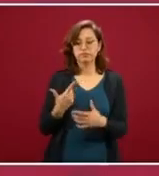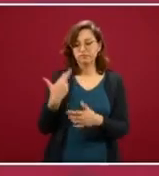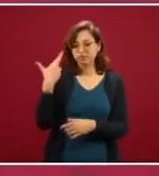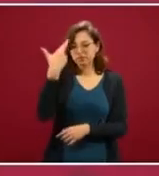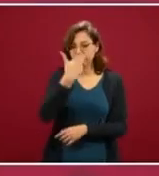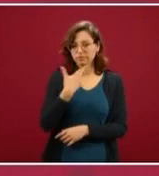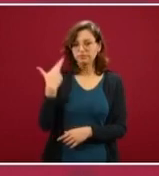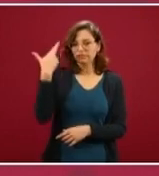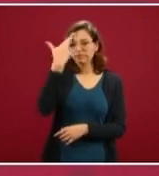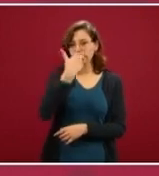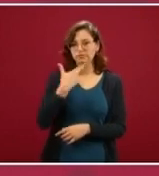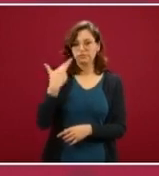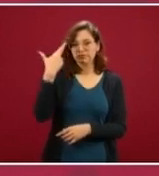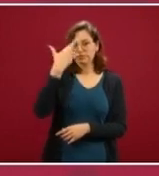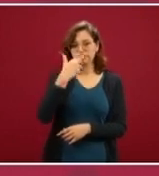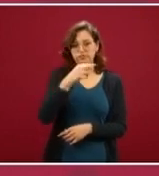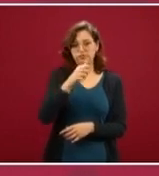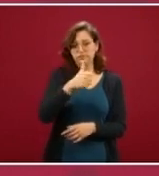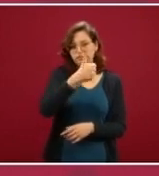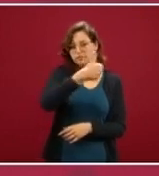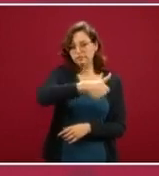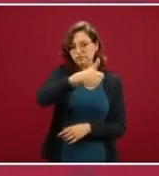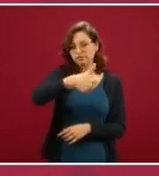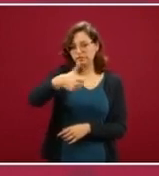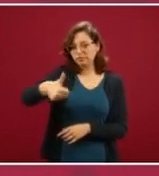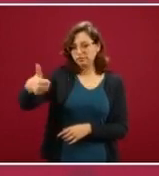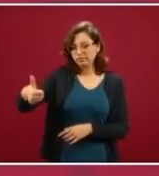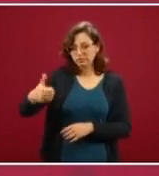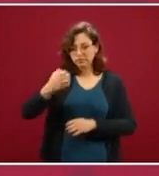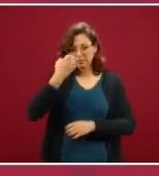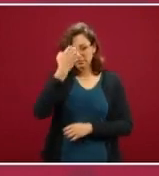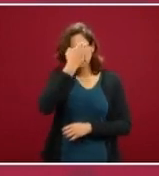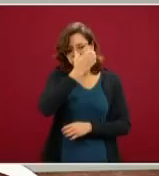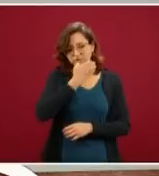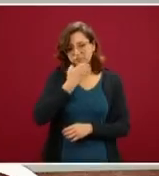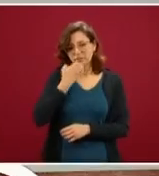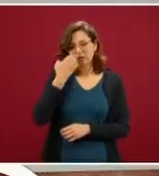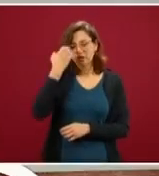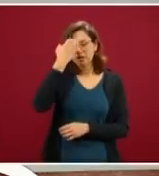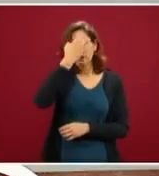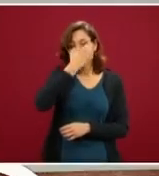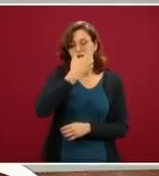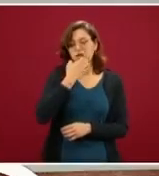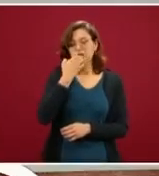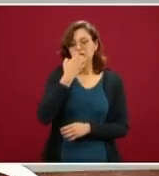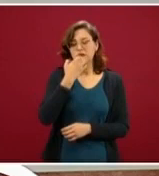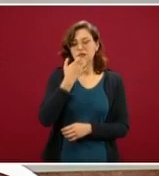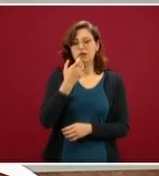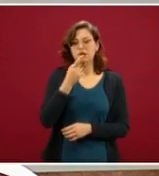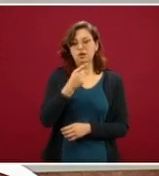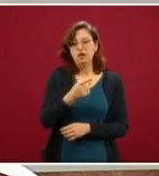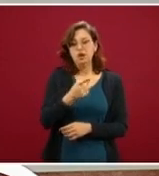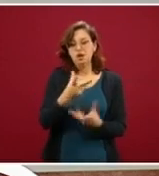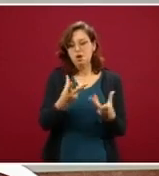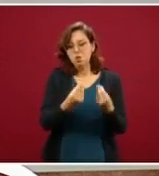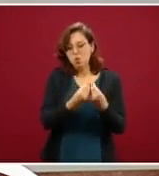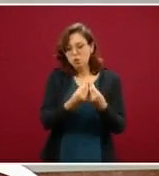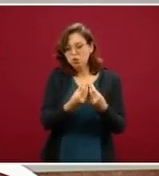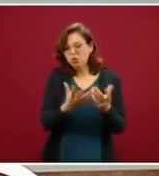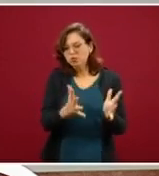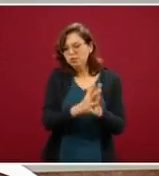revisara su situación, se llevara a cabo una evaluación de en qué